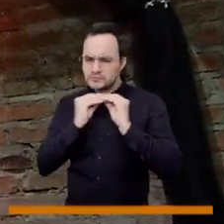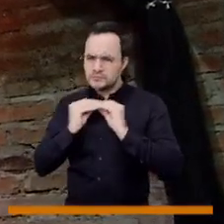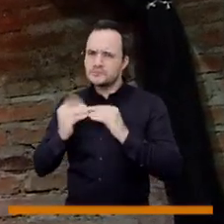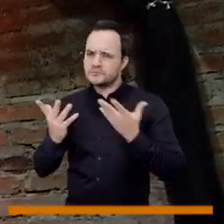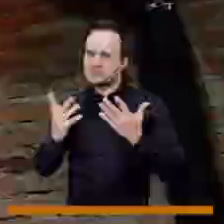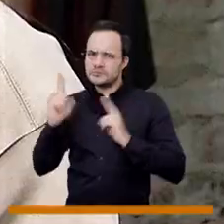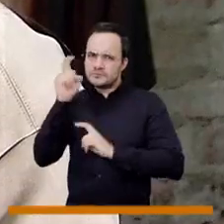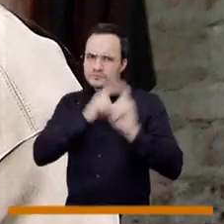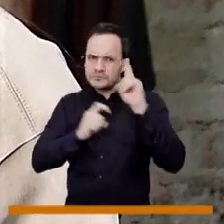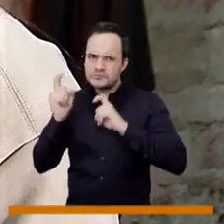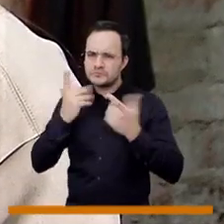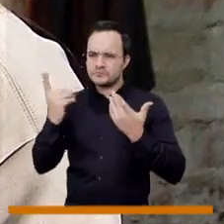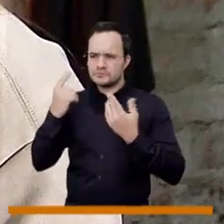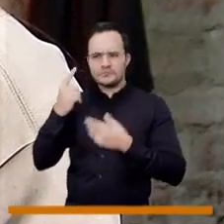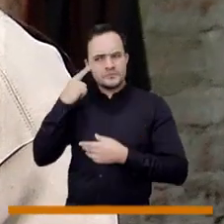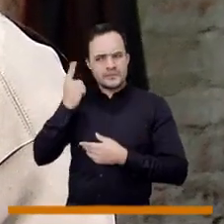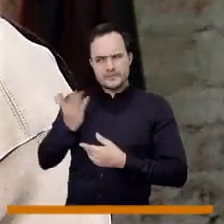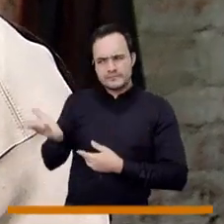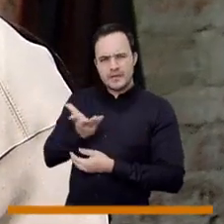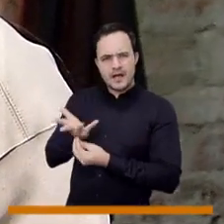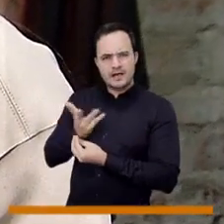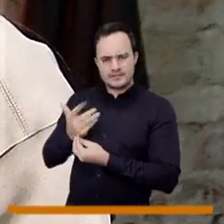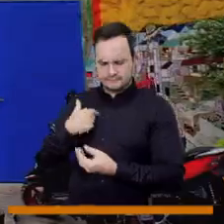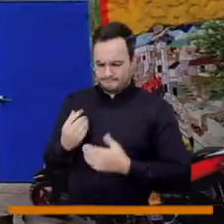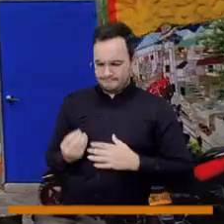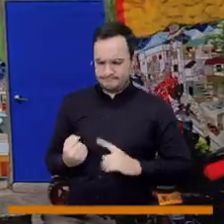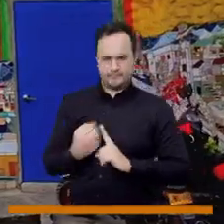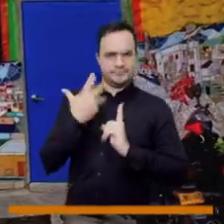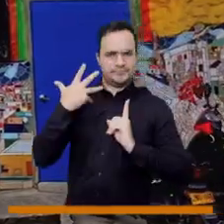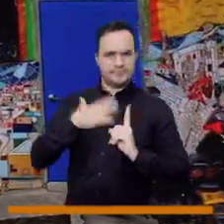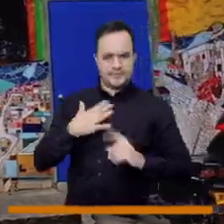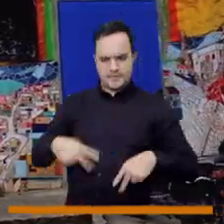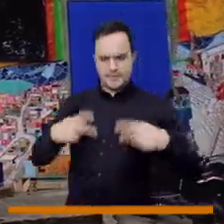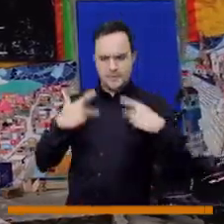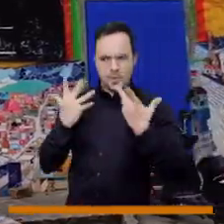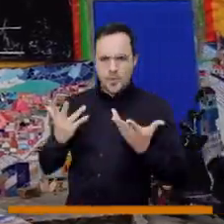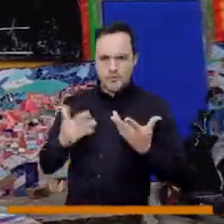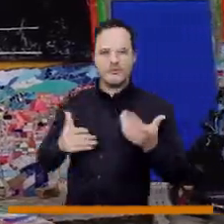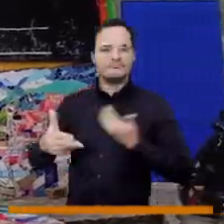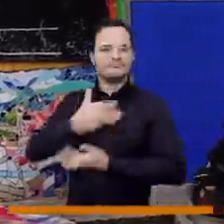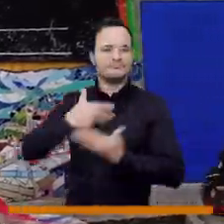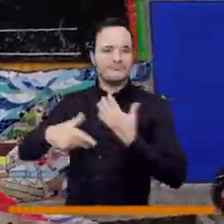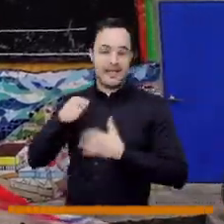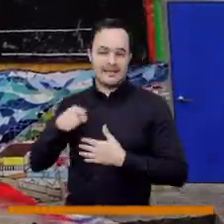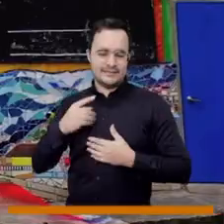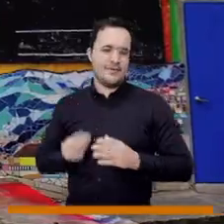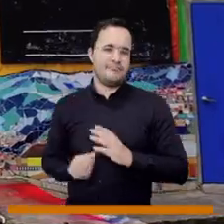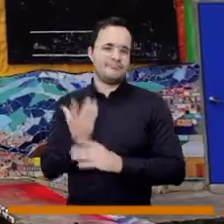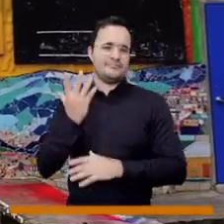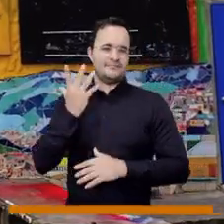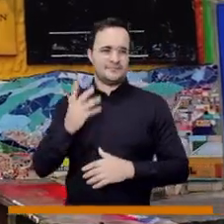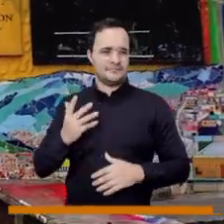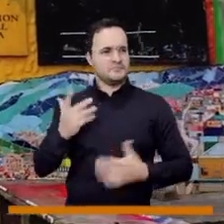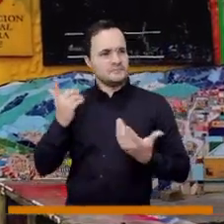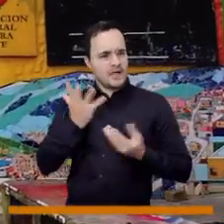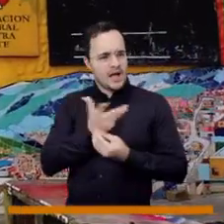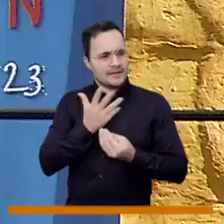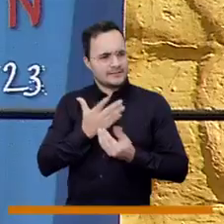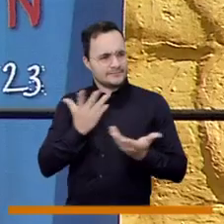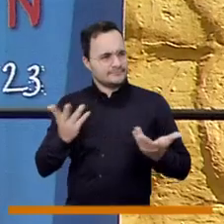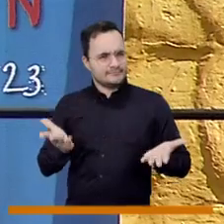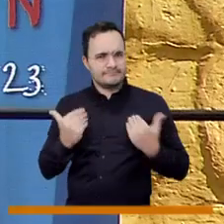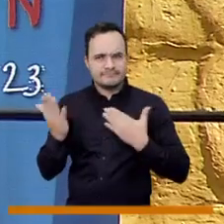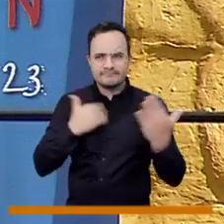pensamiento, una reflexión alrededor de lo que implica el arte en sus vidas. Uh-huh. Ahí surge Artistas para la Vida. Este es un encuentro